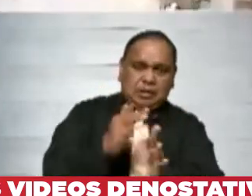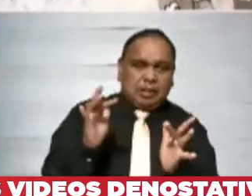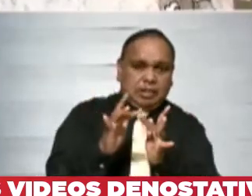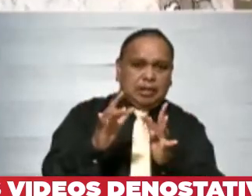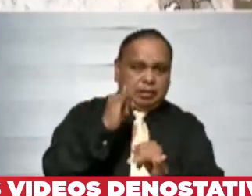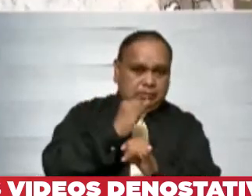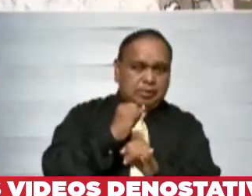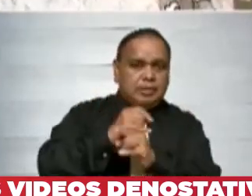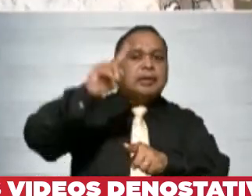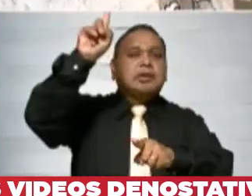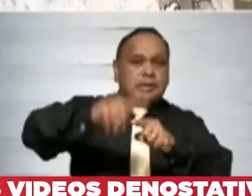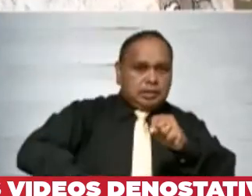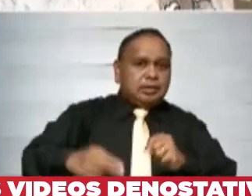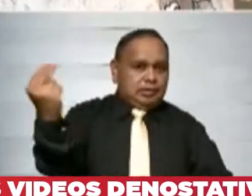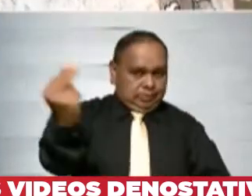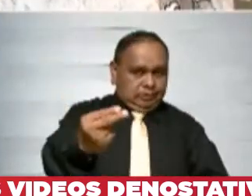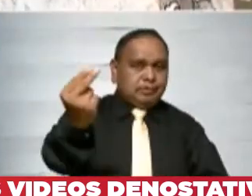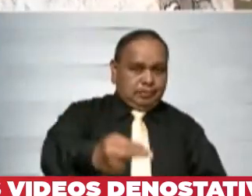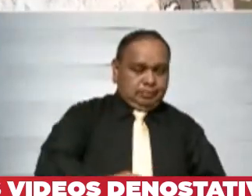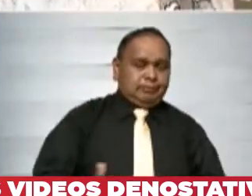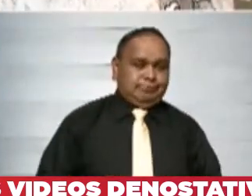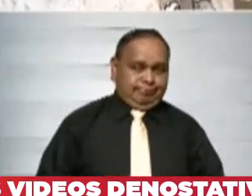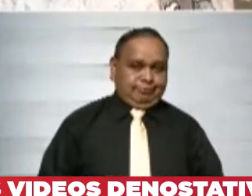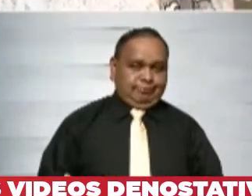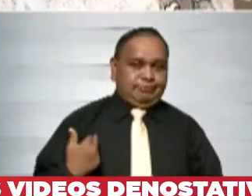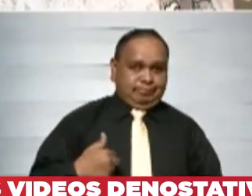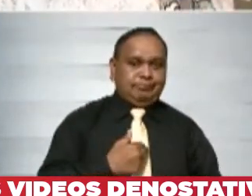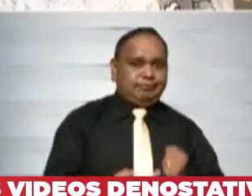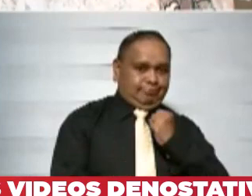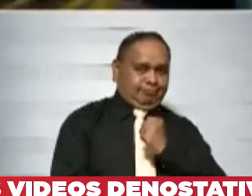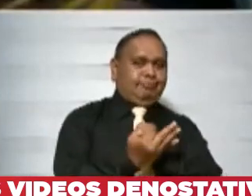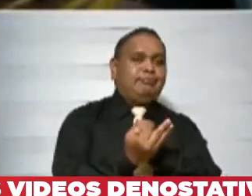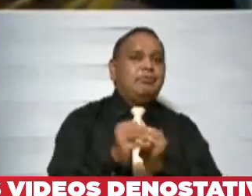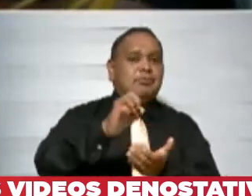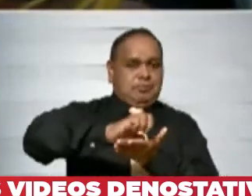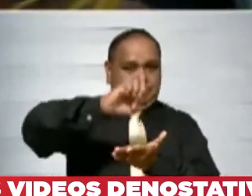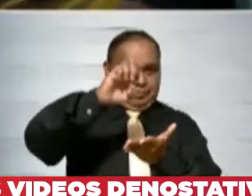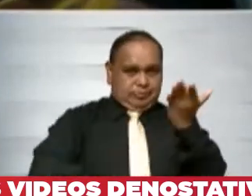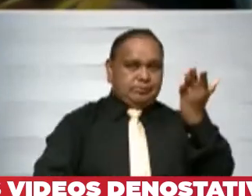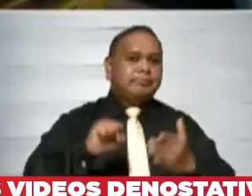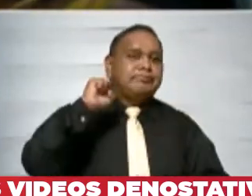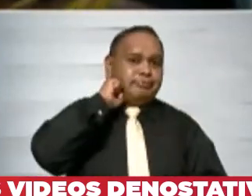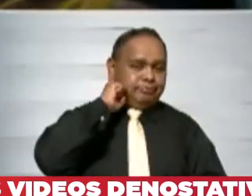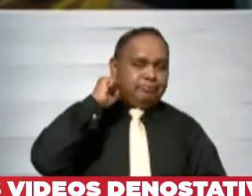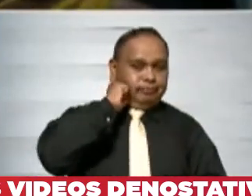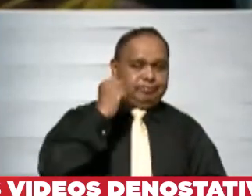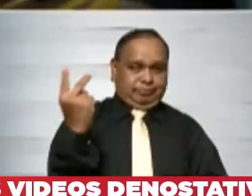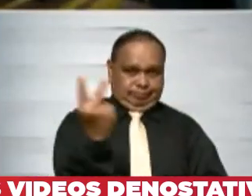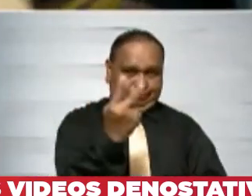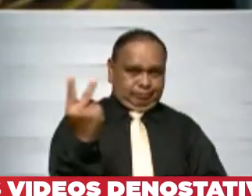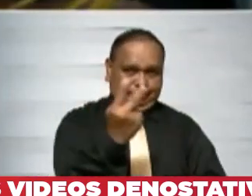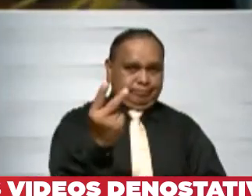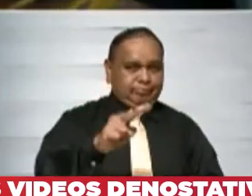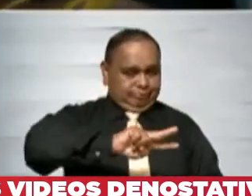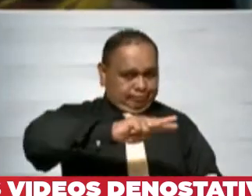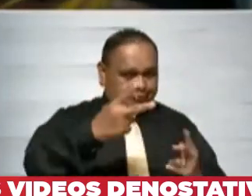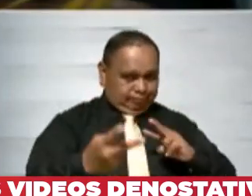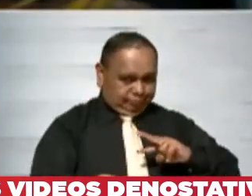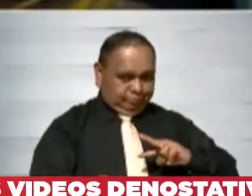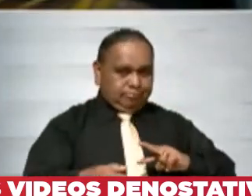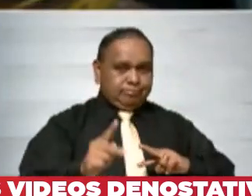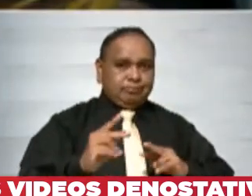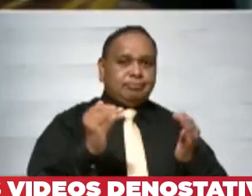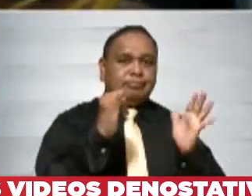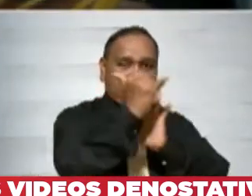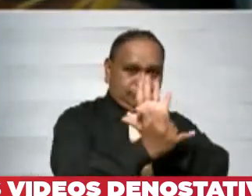Sí, solicitamos tanto medidas cautelares como medidas de protección. Y en el caso de la senadora, se otorgaron en ambos sentidos, que es bajar del canal